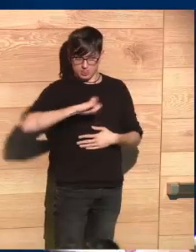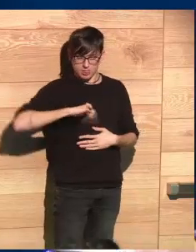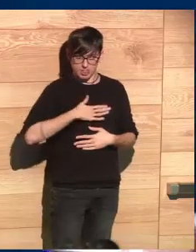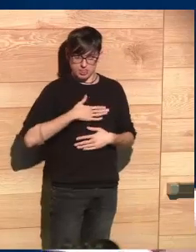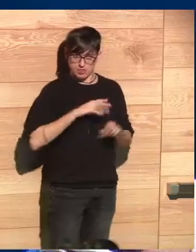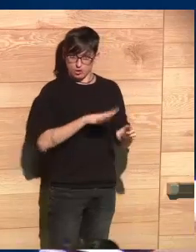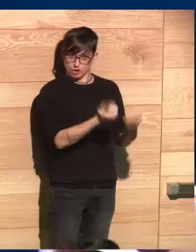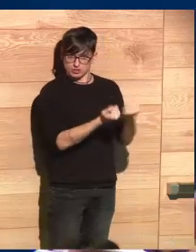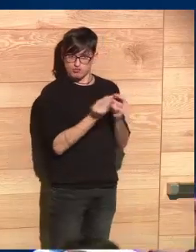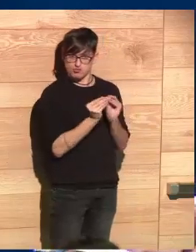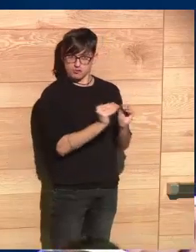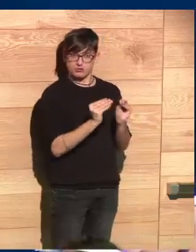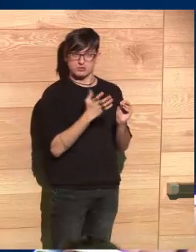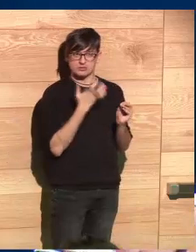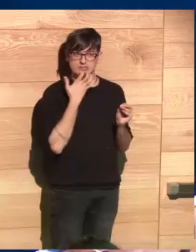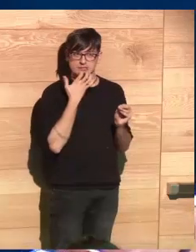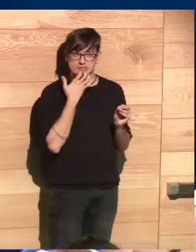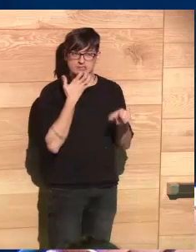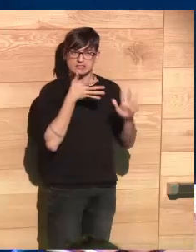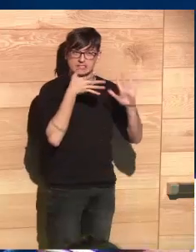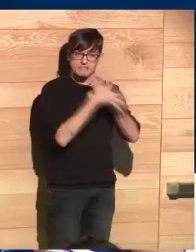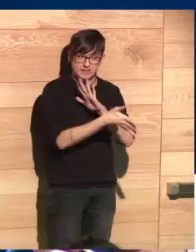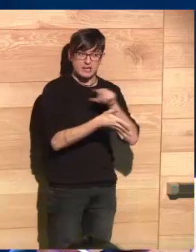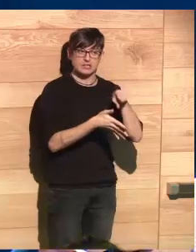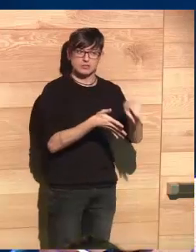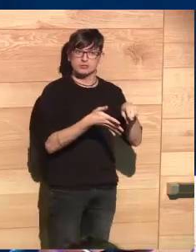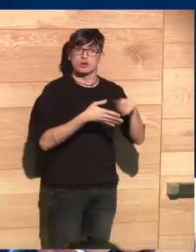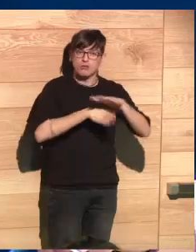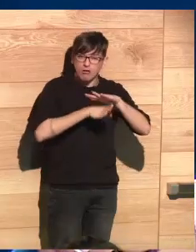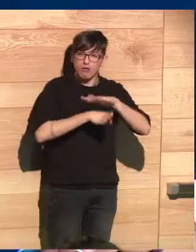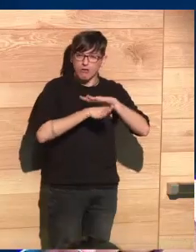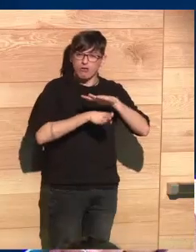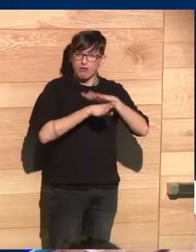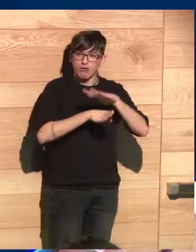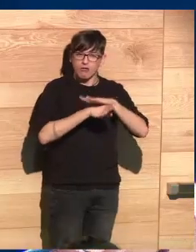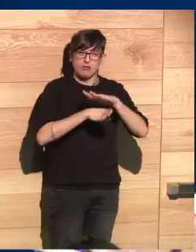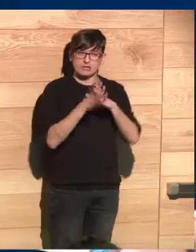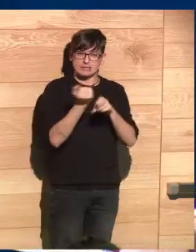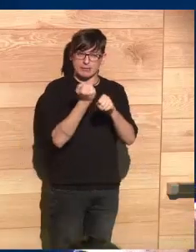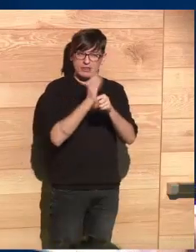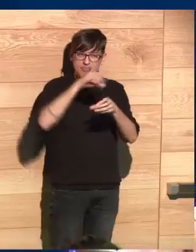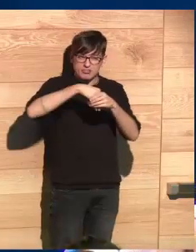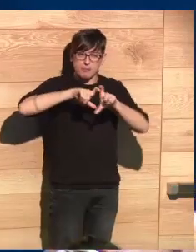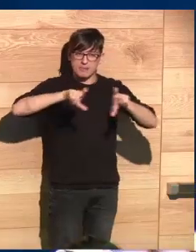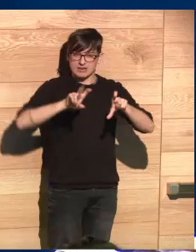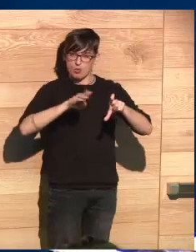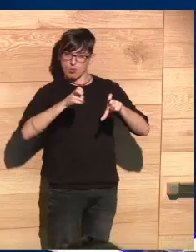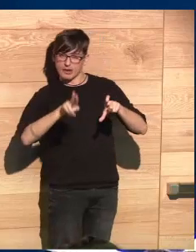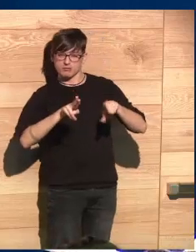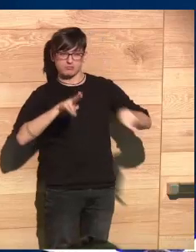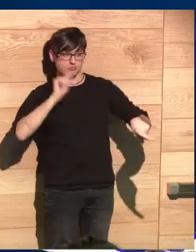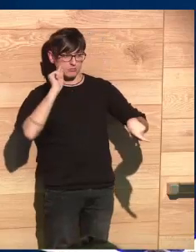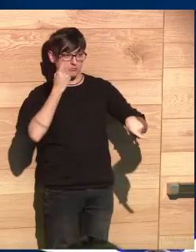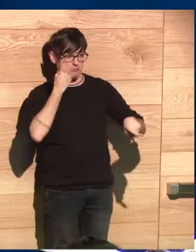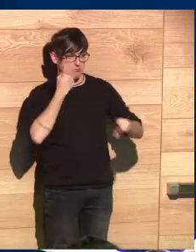etcétera, entonces eran muchísimo más susceptibles de seguir siendo conductores de Uber. Entonces, ellos descubrieron que